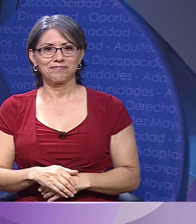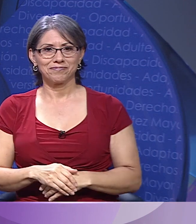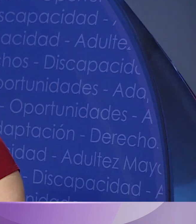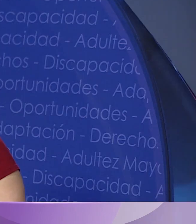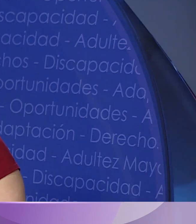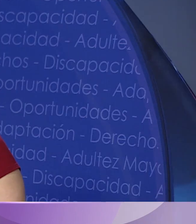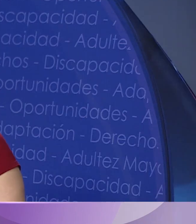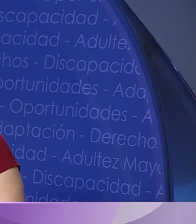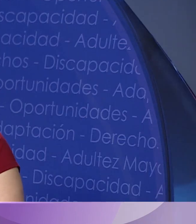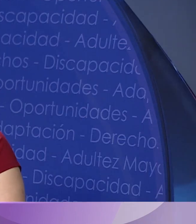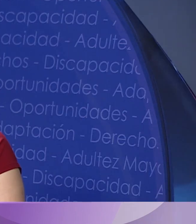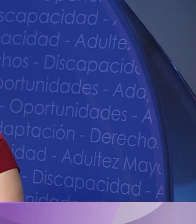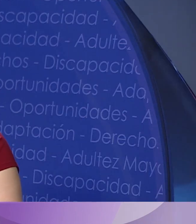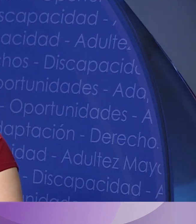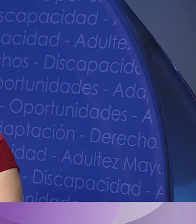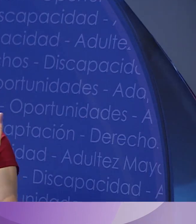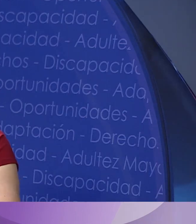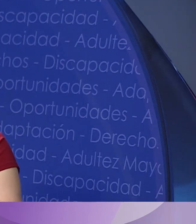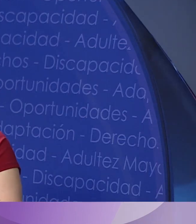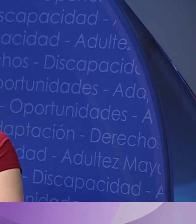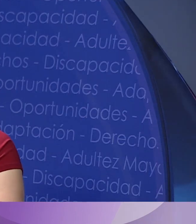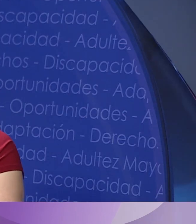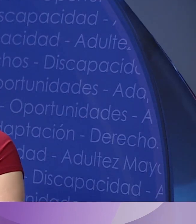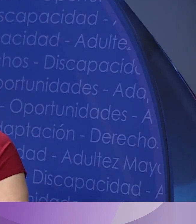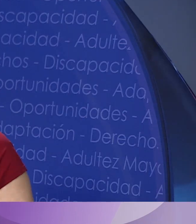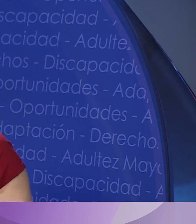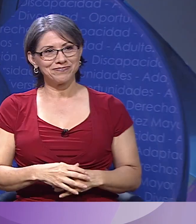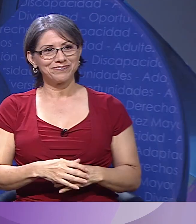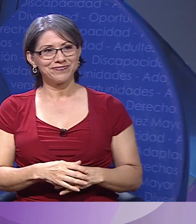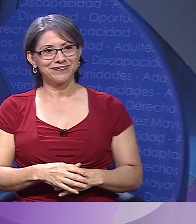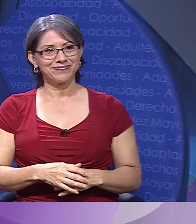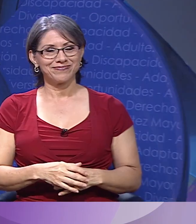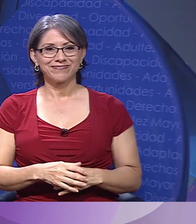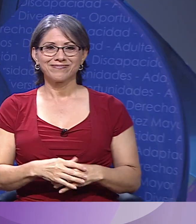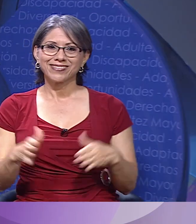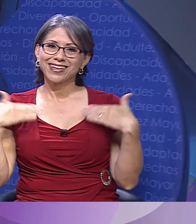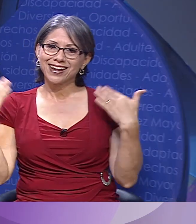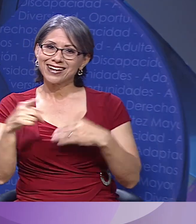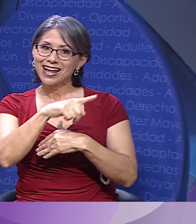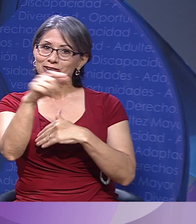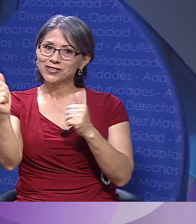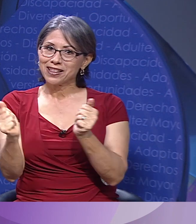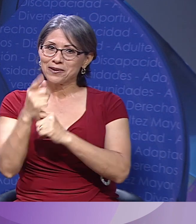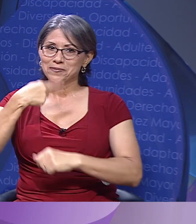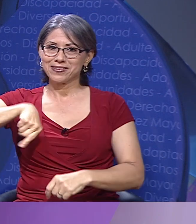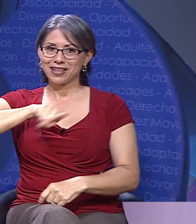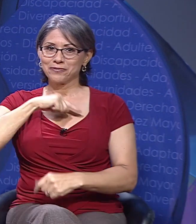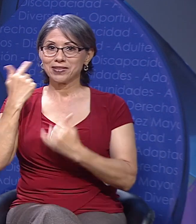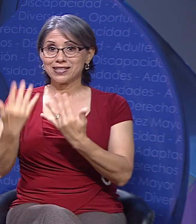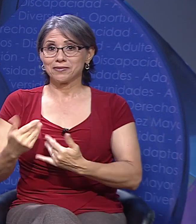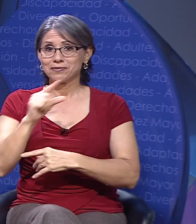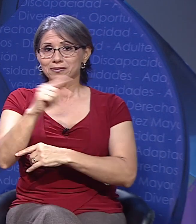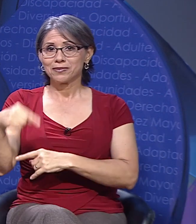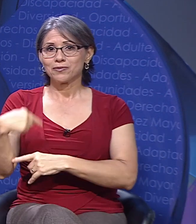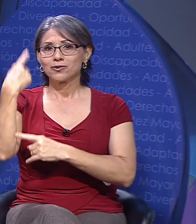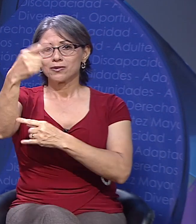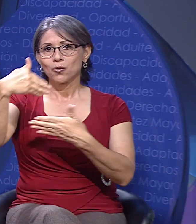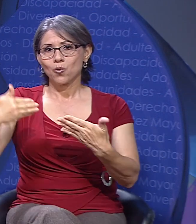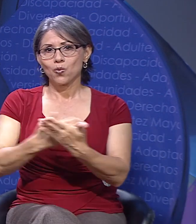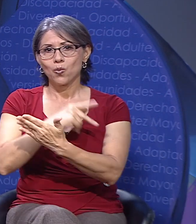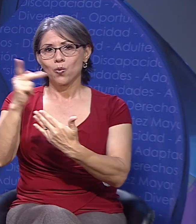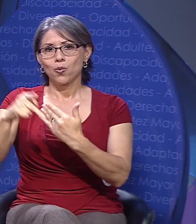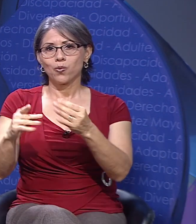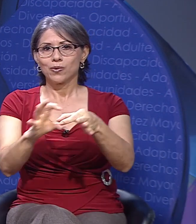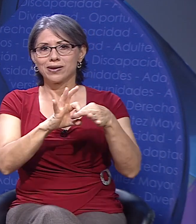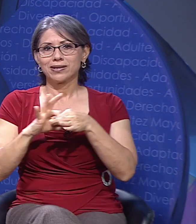15. De esta forma finalizamos la edición de hoy. Qué alegría que nos haya acompañado. Le esperamos la próxima semana